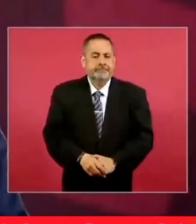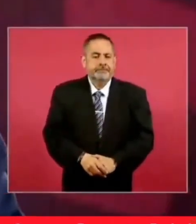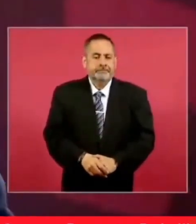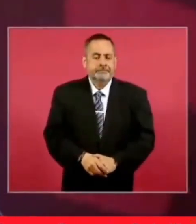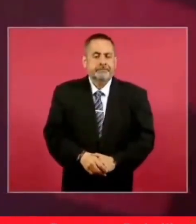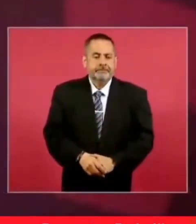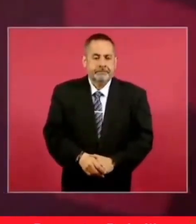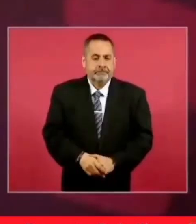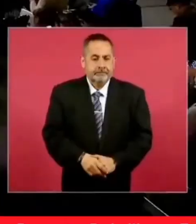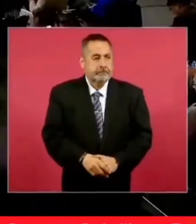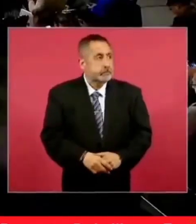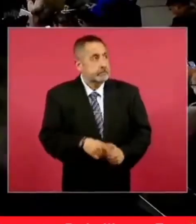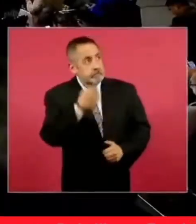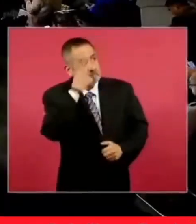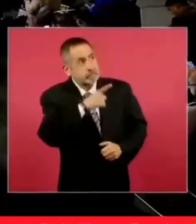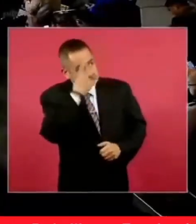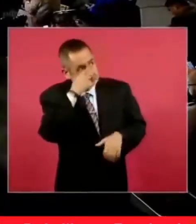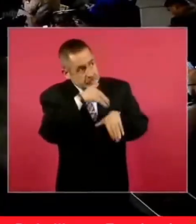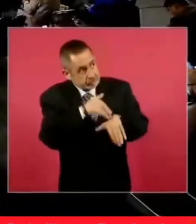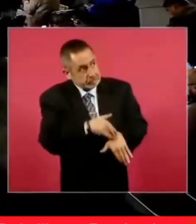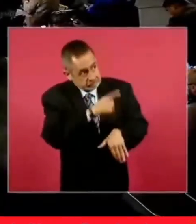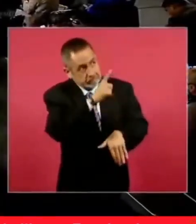Escriben por consigna.